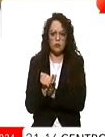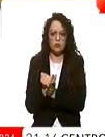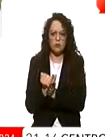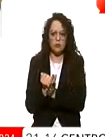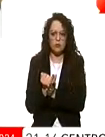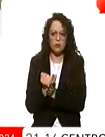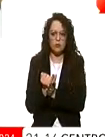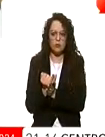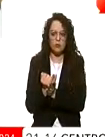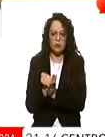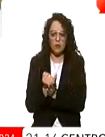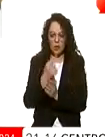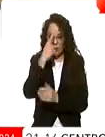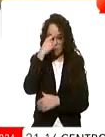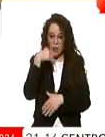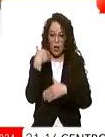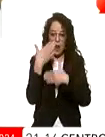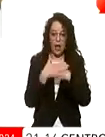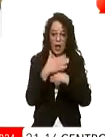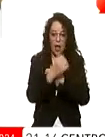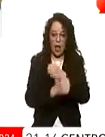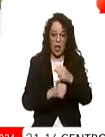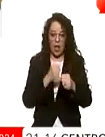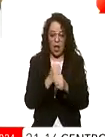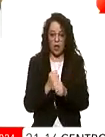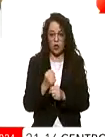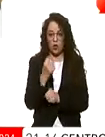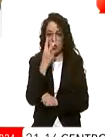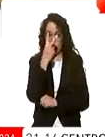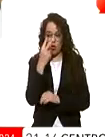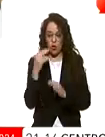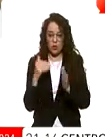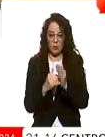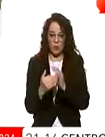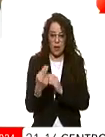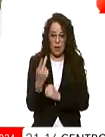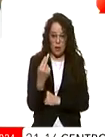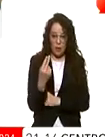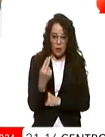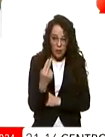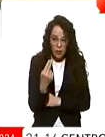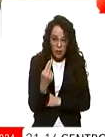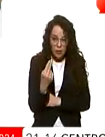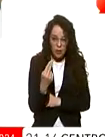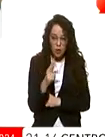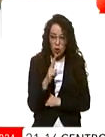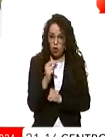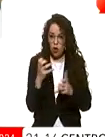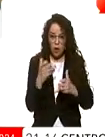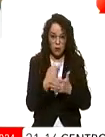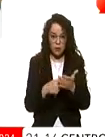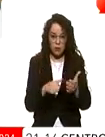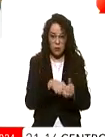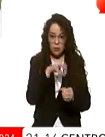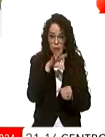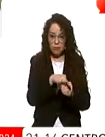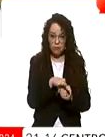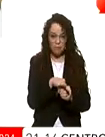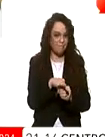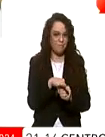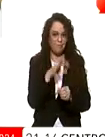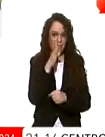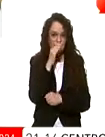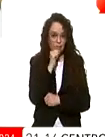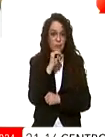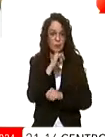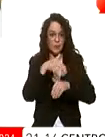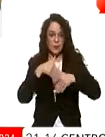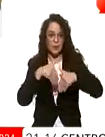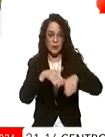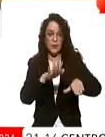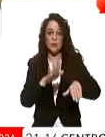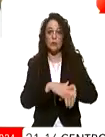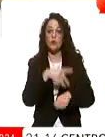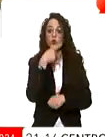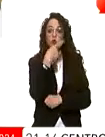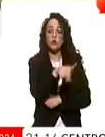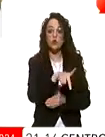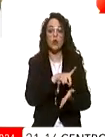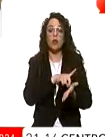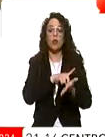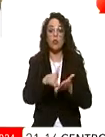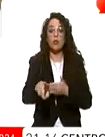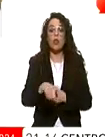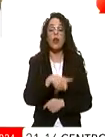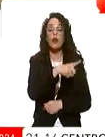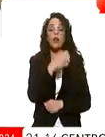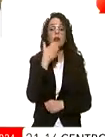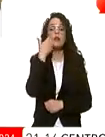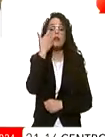de 2025 en los términos señalados, entre otras razones porque están los derechos de la gente para elegir a sus funcionarios del